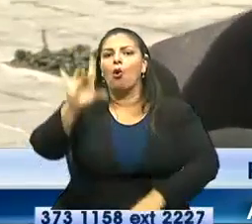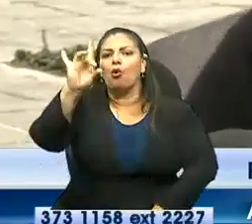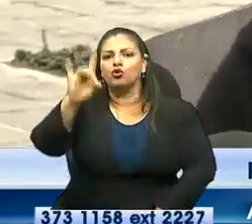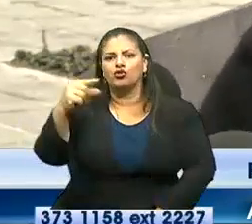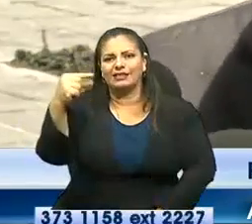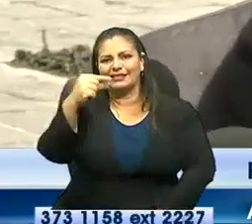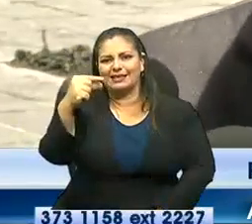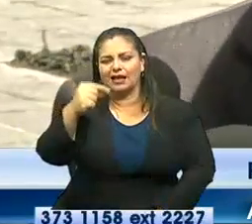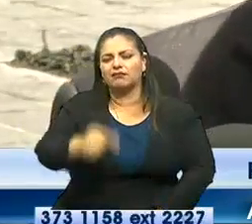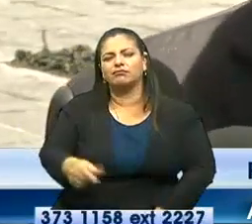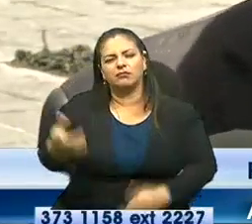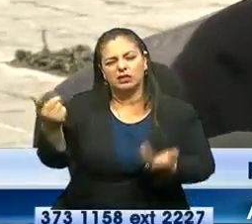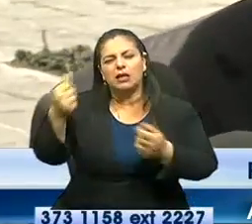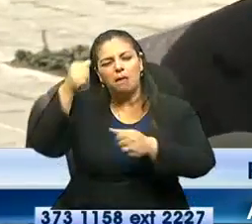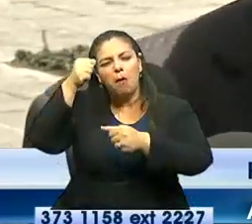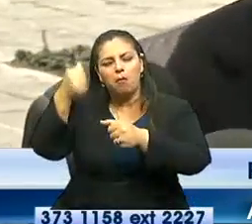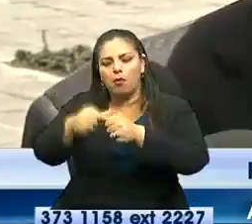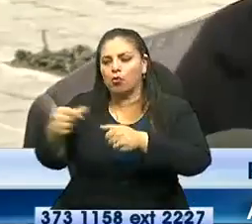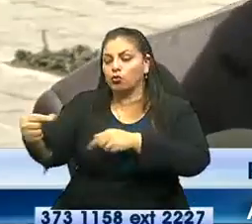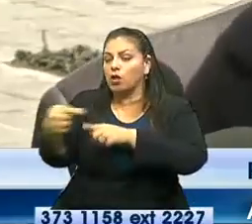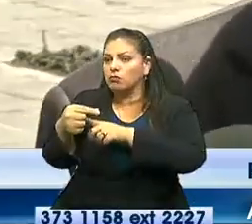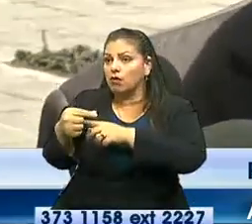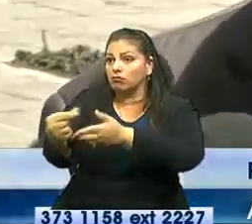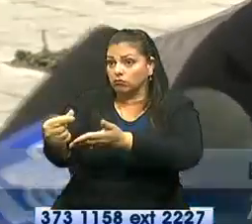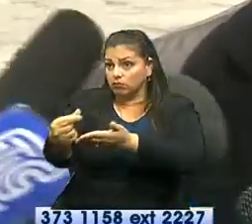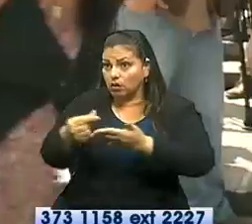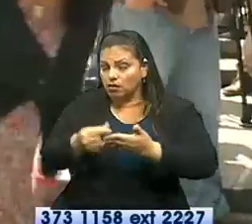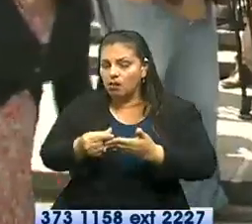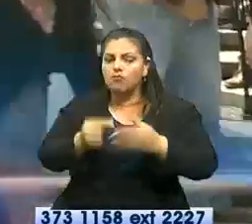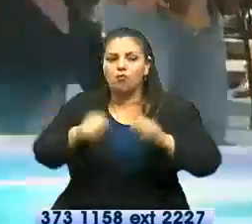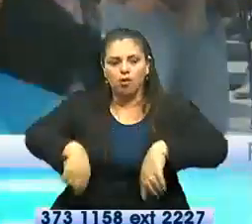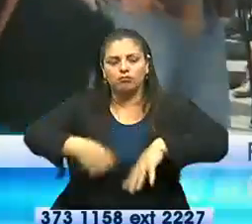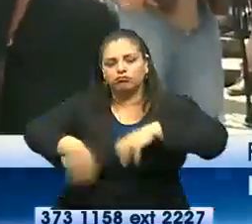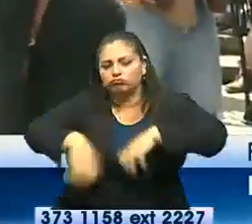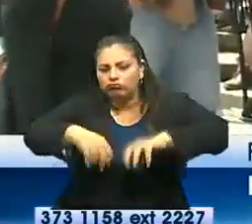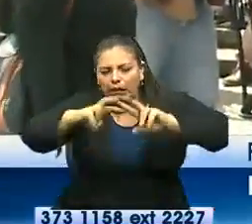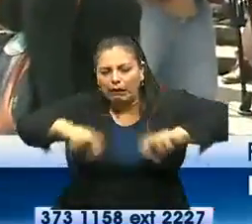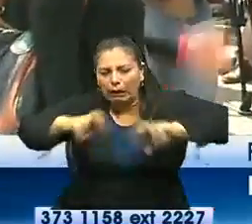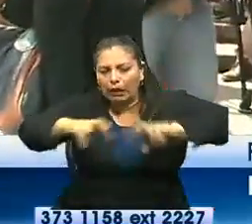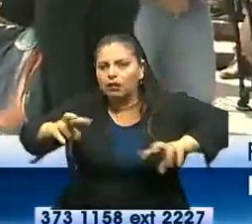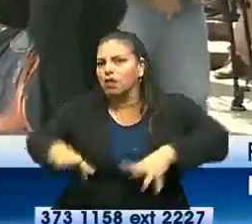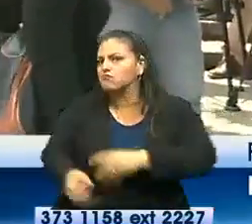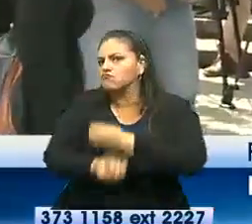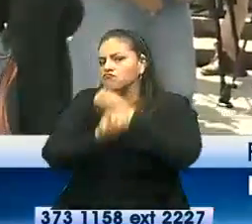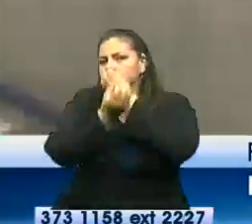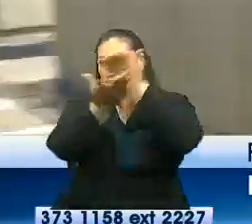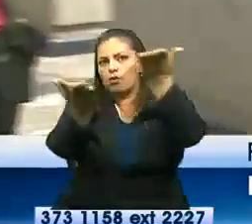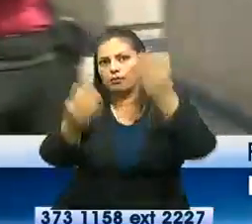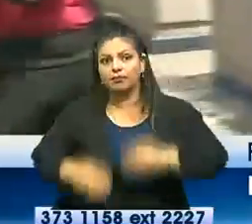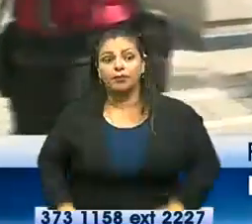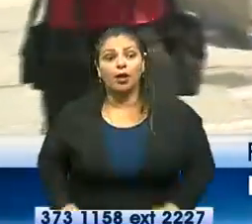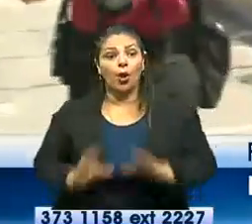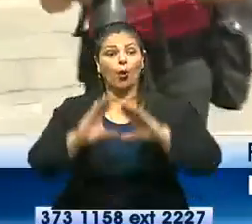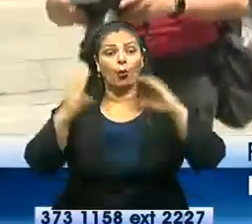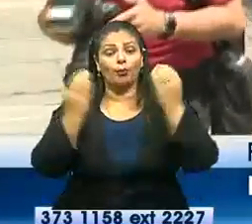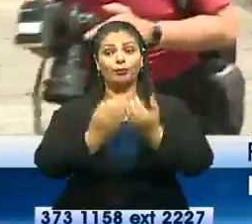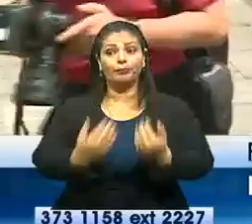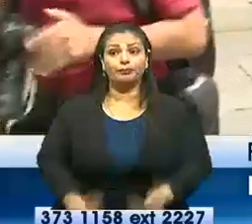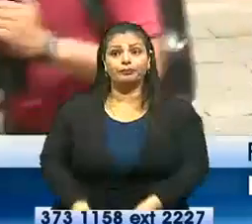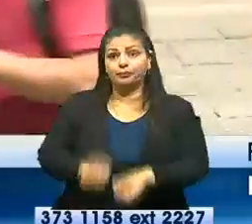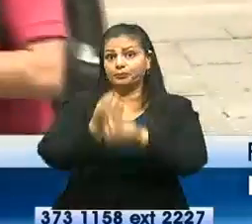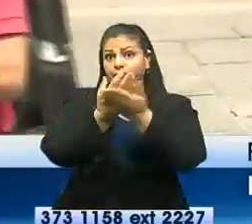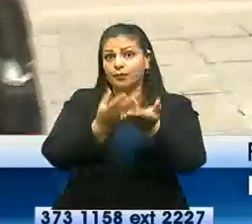bastante, podremos continuar con el trabajo al cual usted hace referencia. Tras la cita con el fiscal, la comisión también resolvió que por el momento no